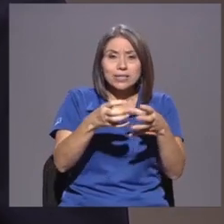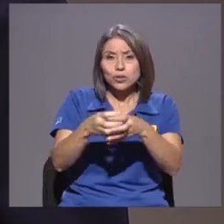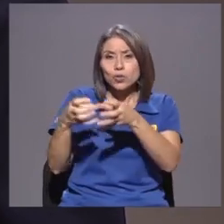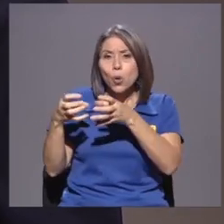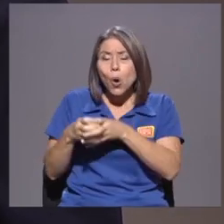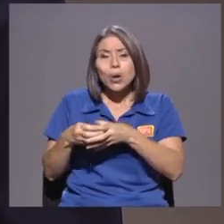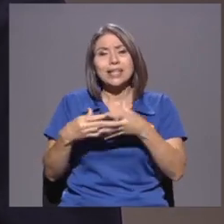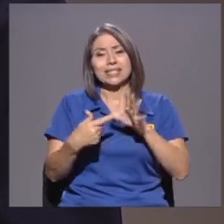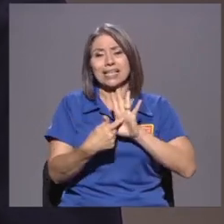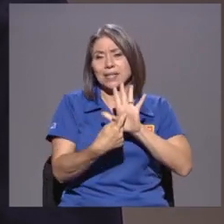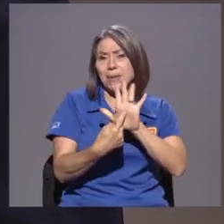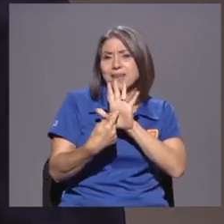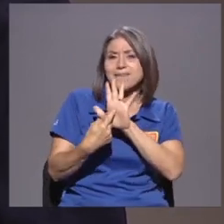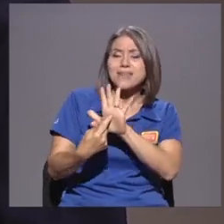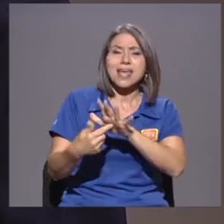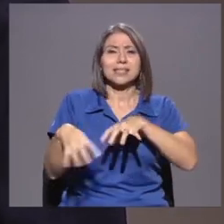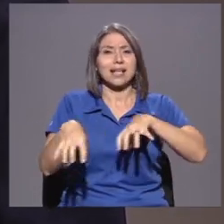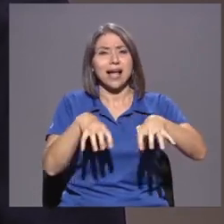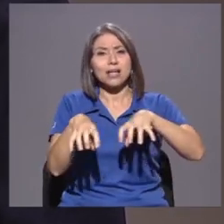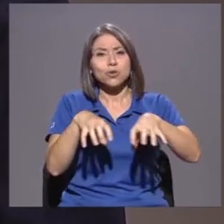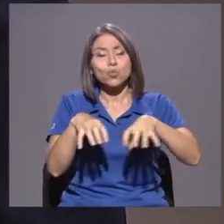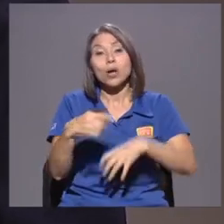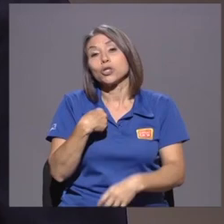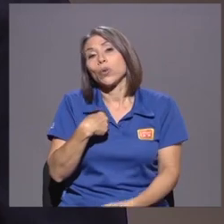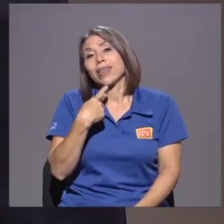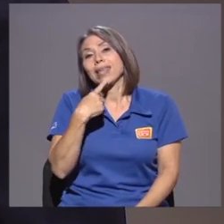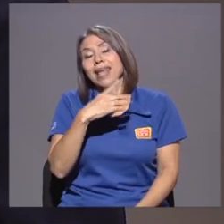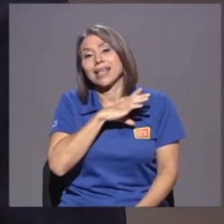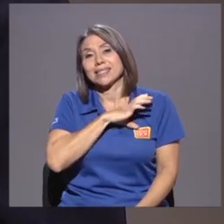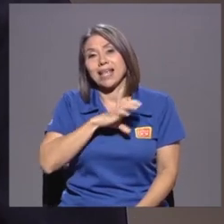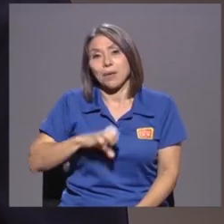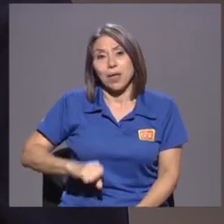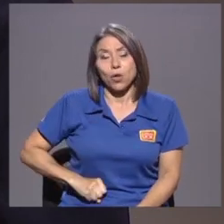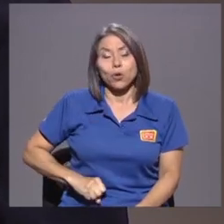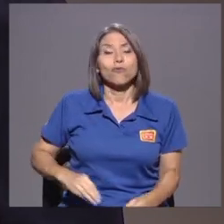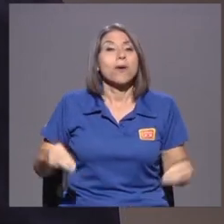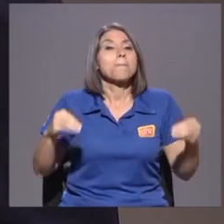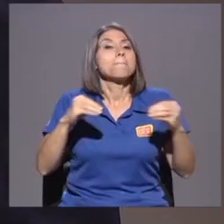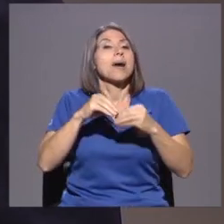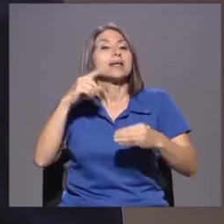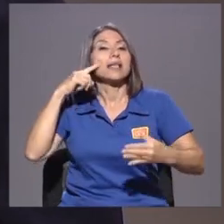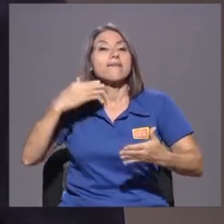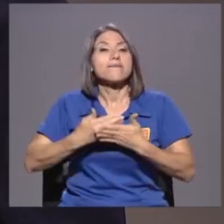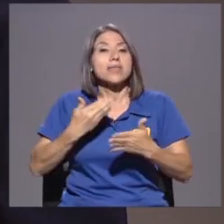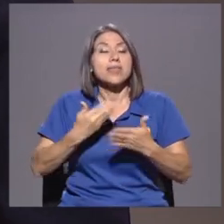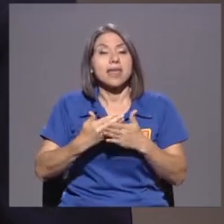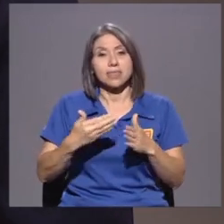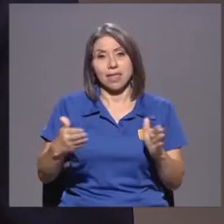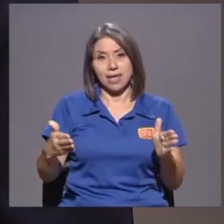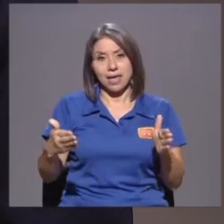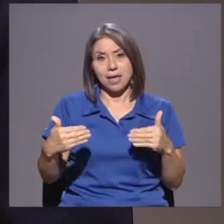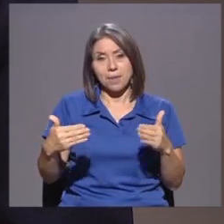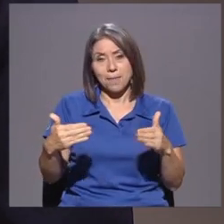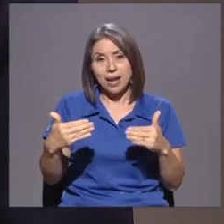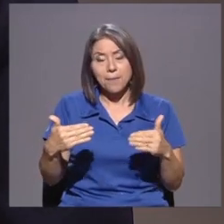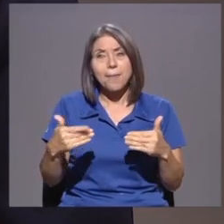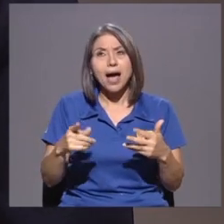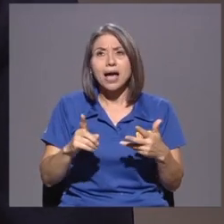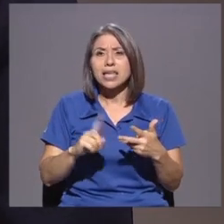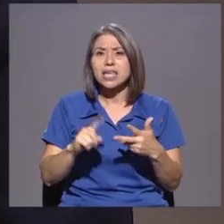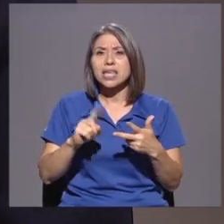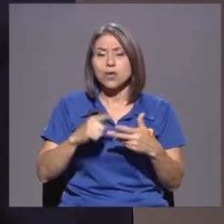manifiestan que actúan yo diría que en el caso del salvador fue más evidente en el caso de panamá y de